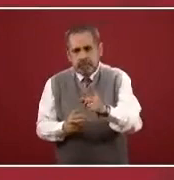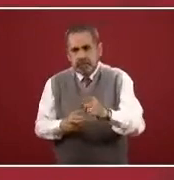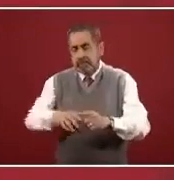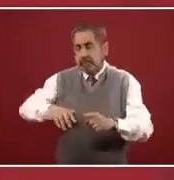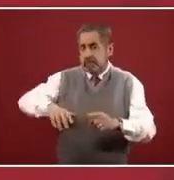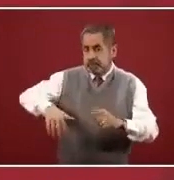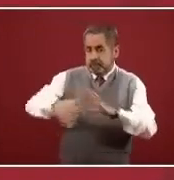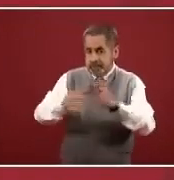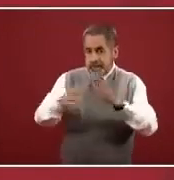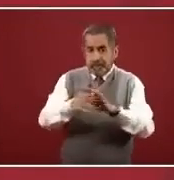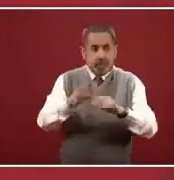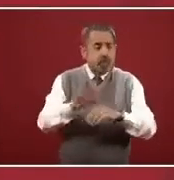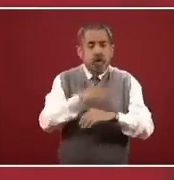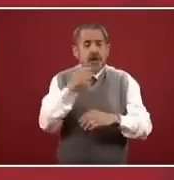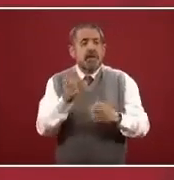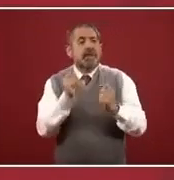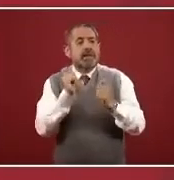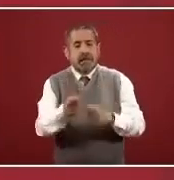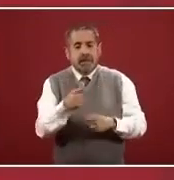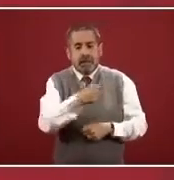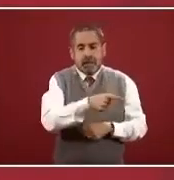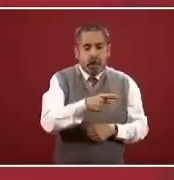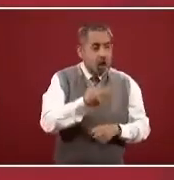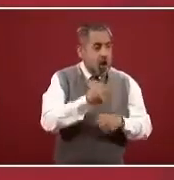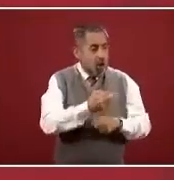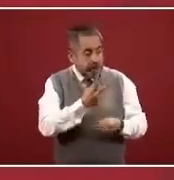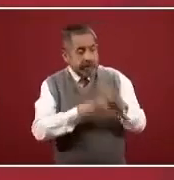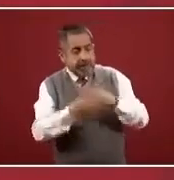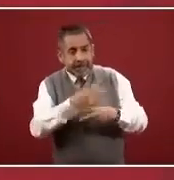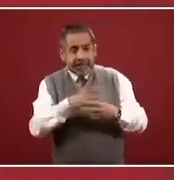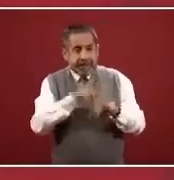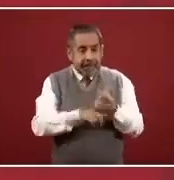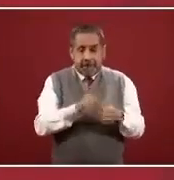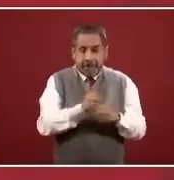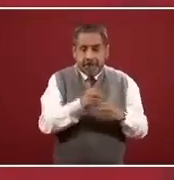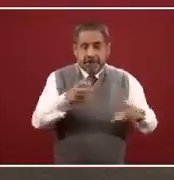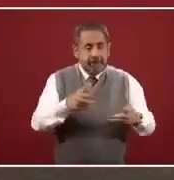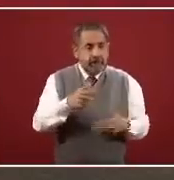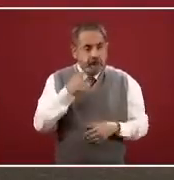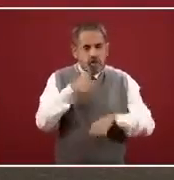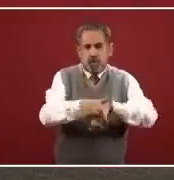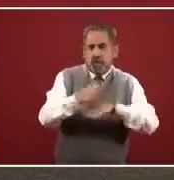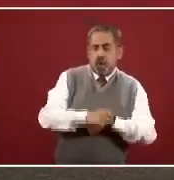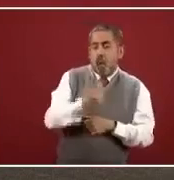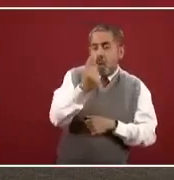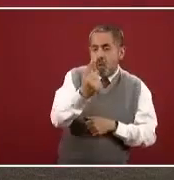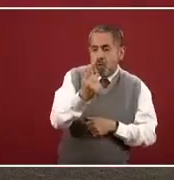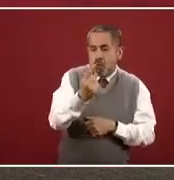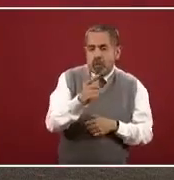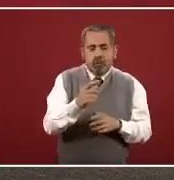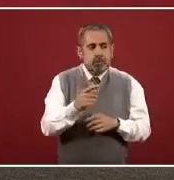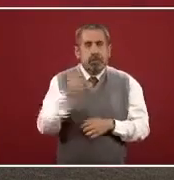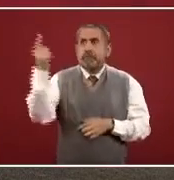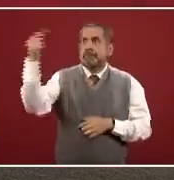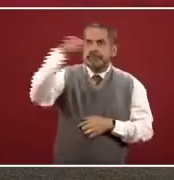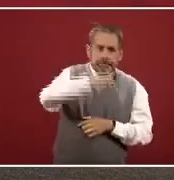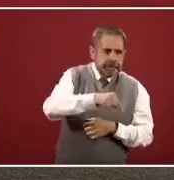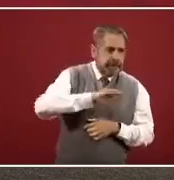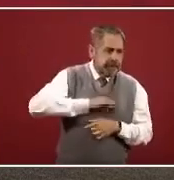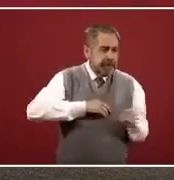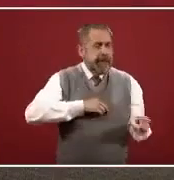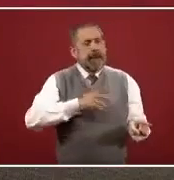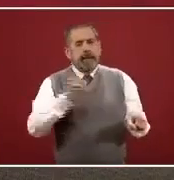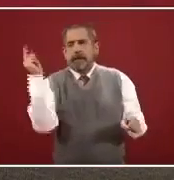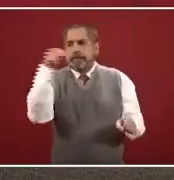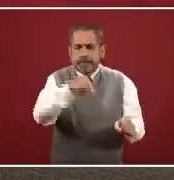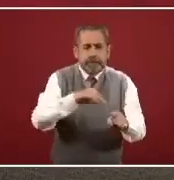para la cantidad de la carga que estamos teniendo en este escenario, en un escenario 1 con casos importados, claramente todos y